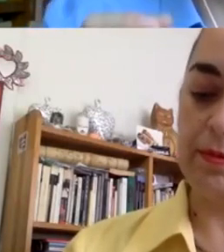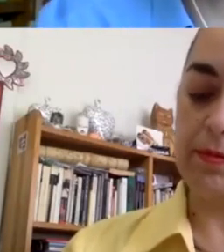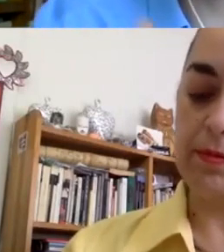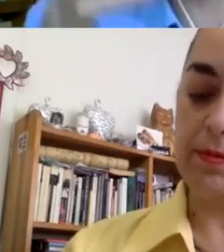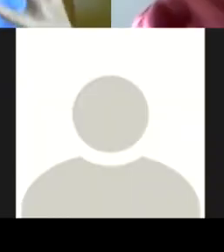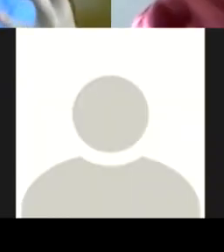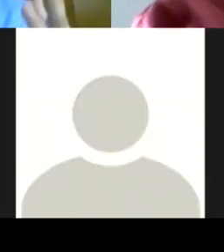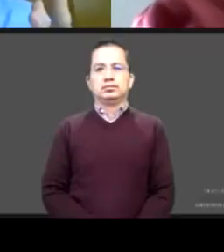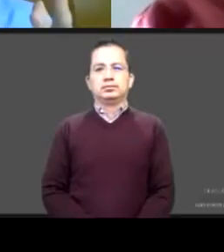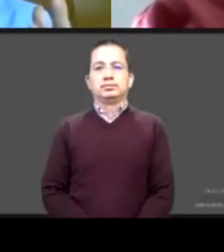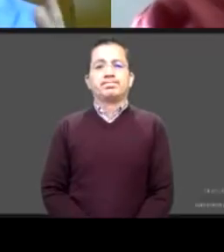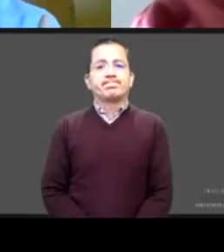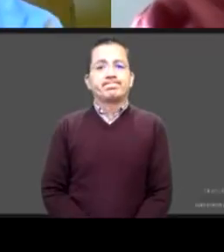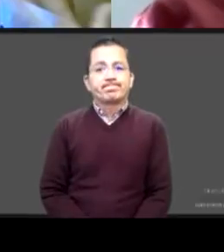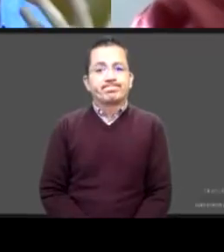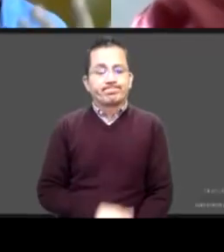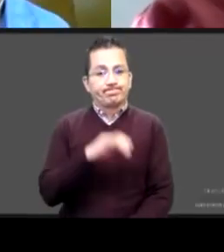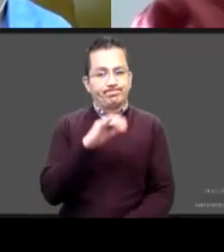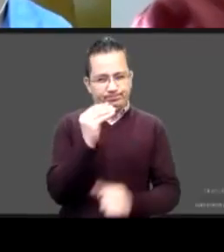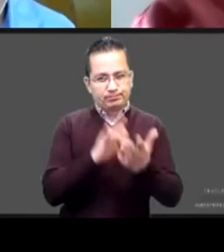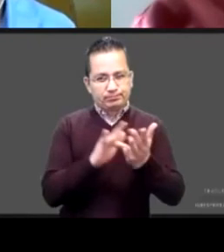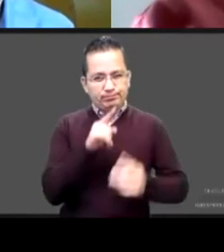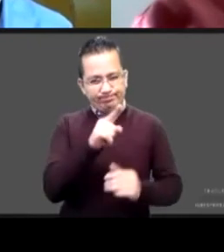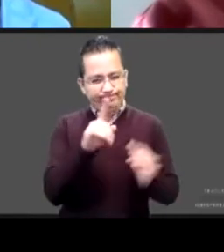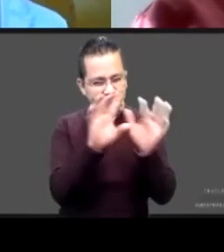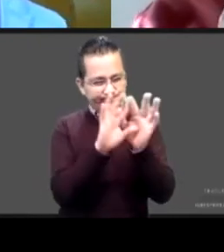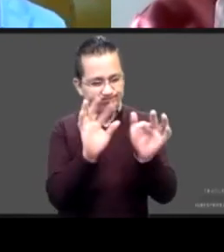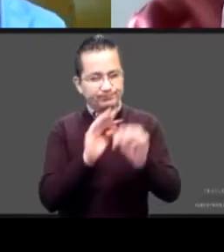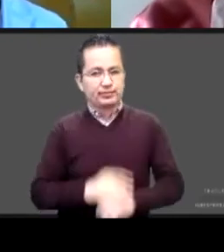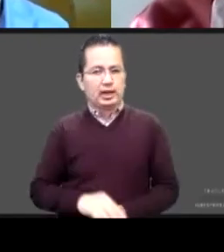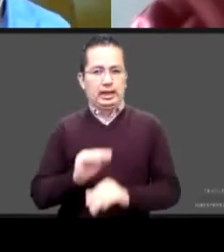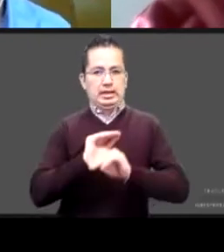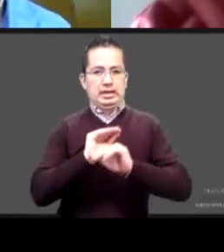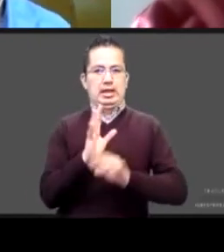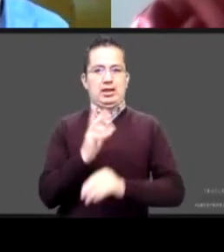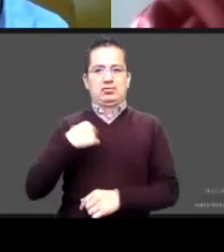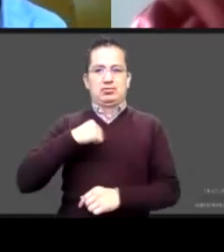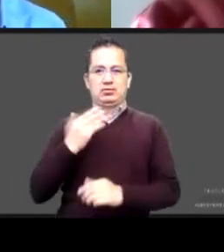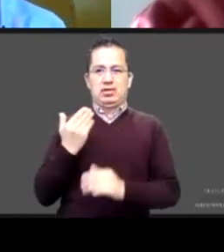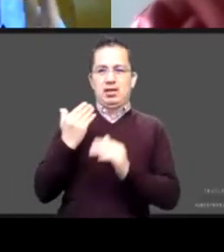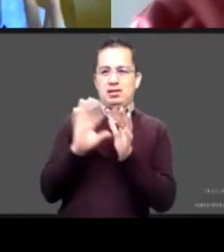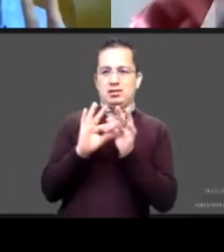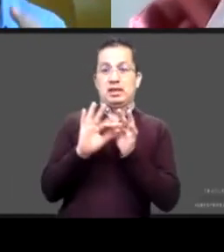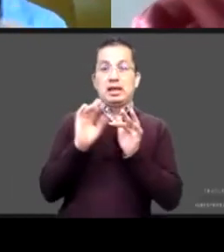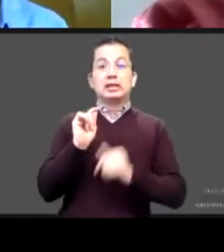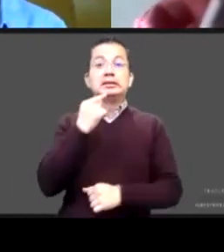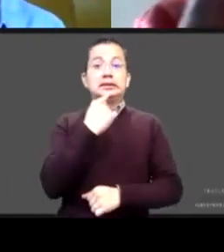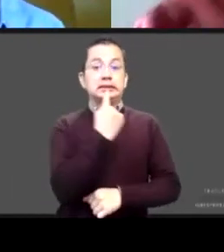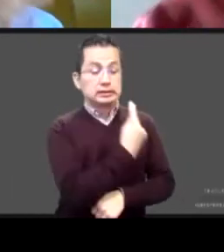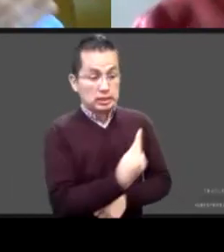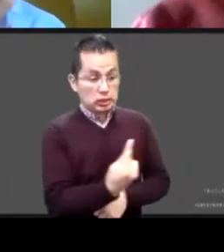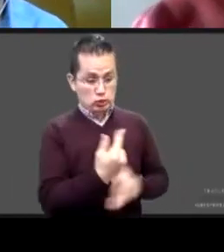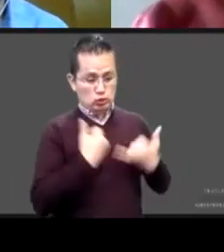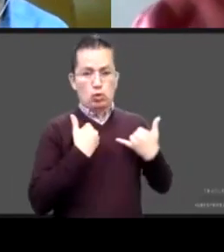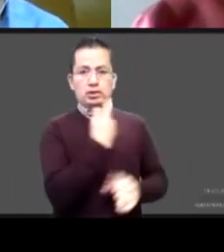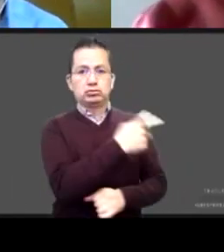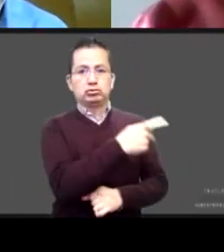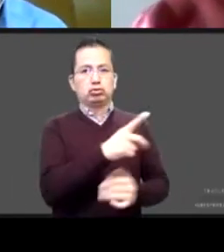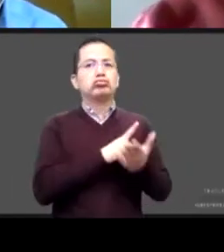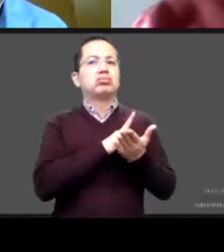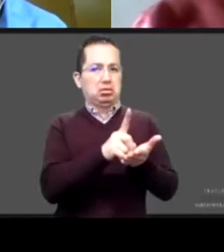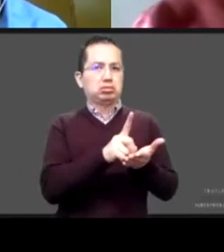de por qué son sujetos de derechos y el papel de cómo los adultos debemos de cambiar, ¿no? En toda esta primera